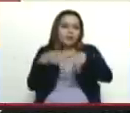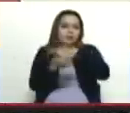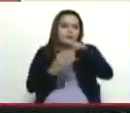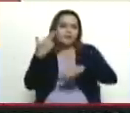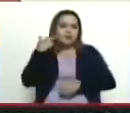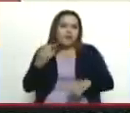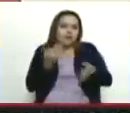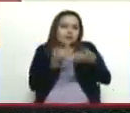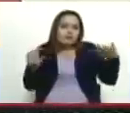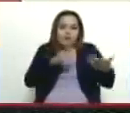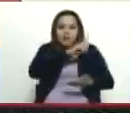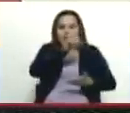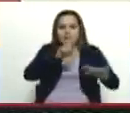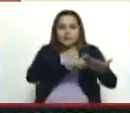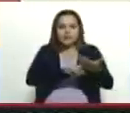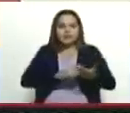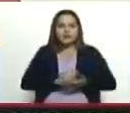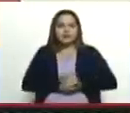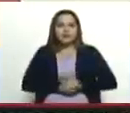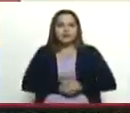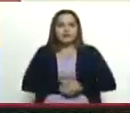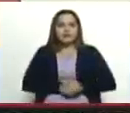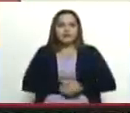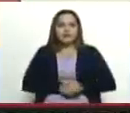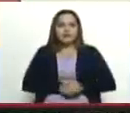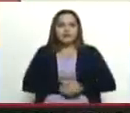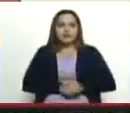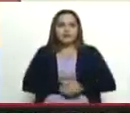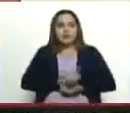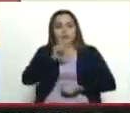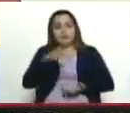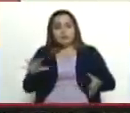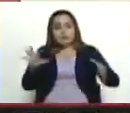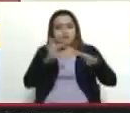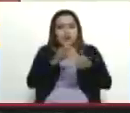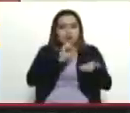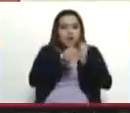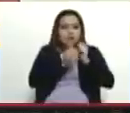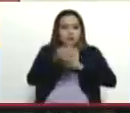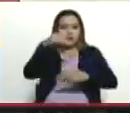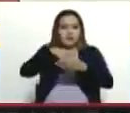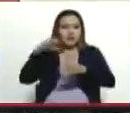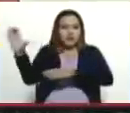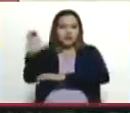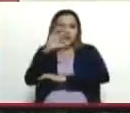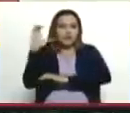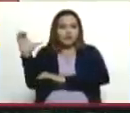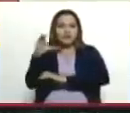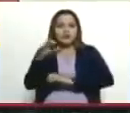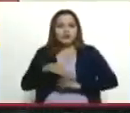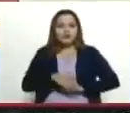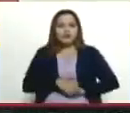éxito total. Cumbre Americana del Deporte en Colombia.